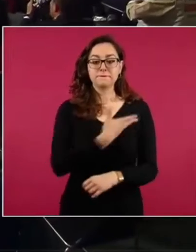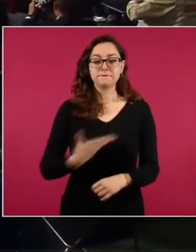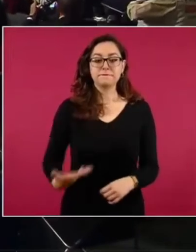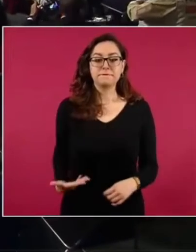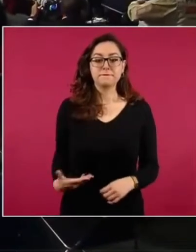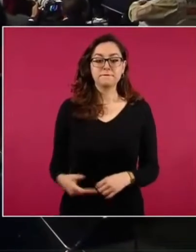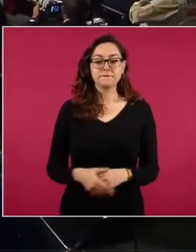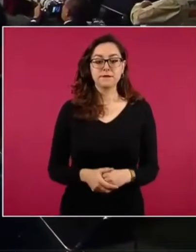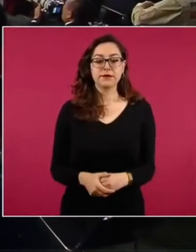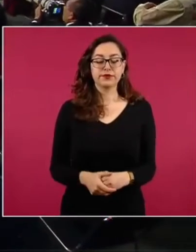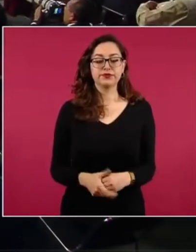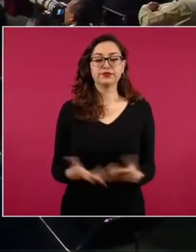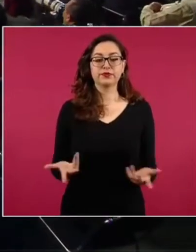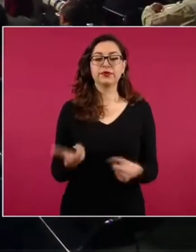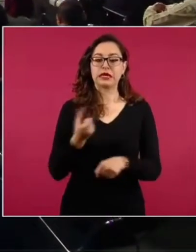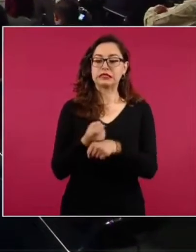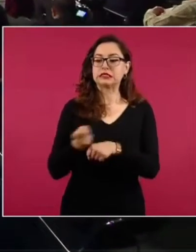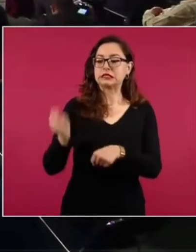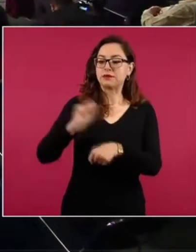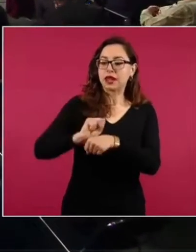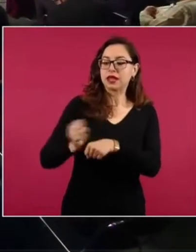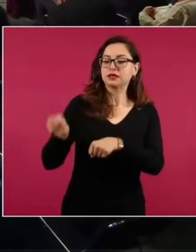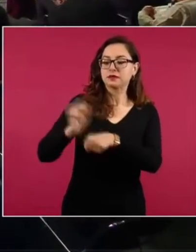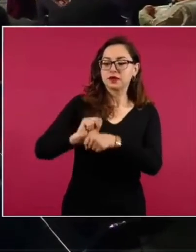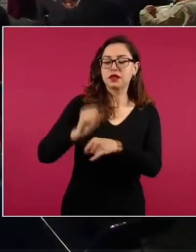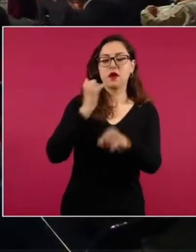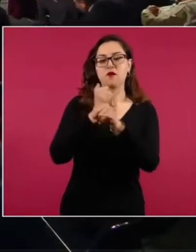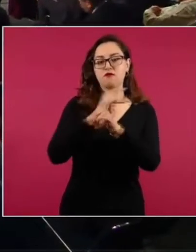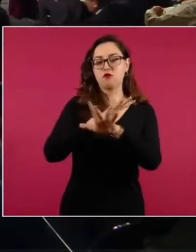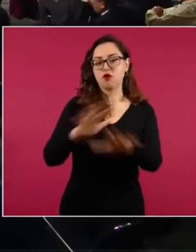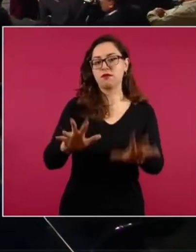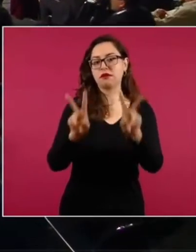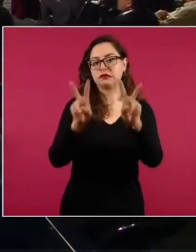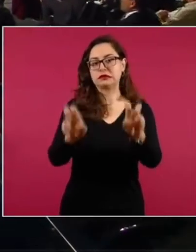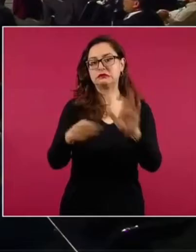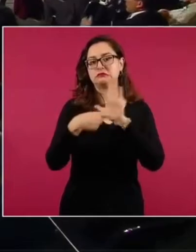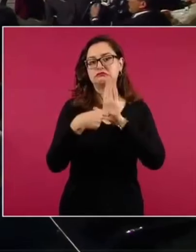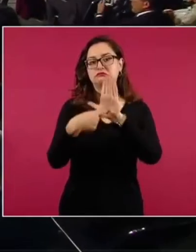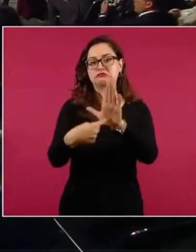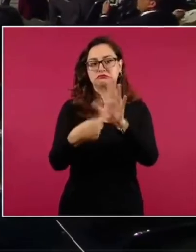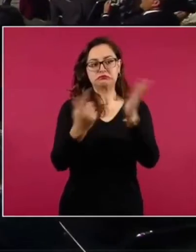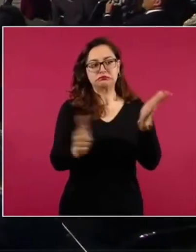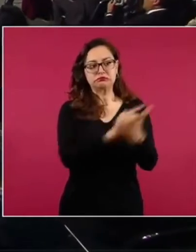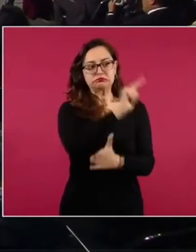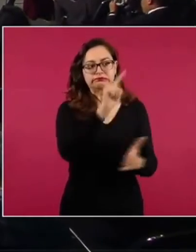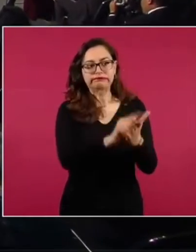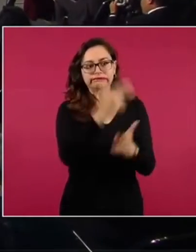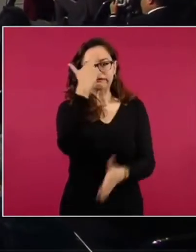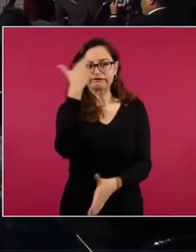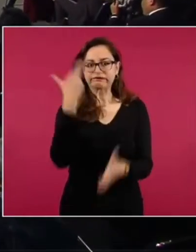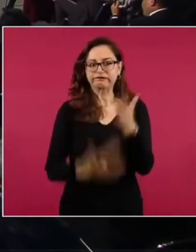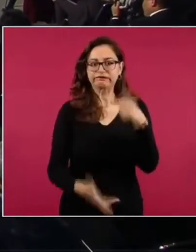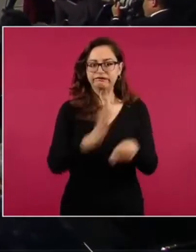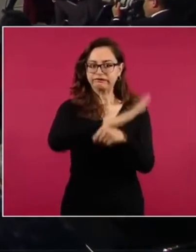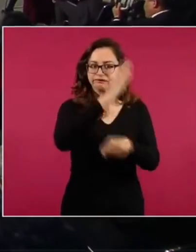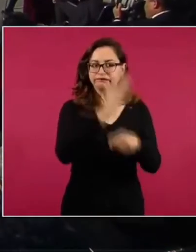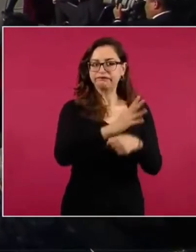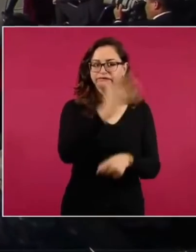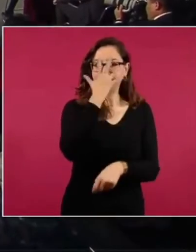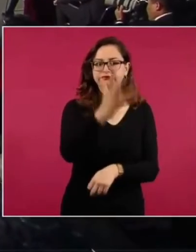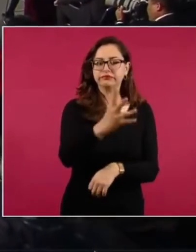Vamos a presentar, como cada semana, el informe Cero Impunidad, que es un esfuerzo del Gobierno de México a través de